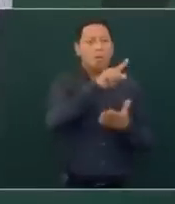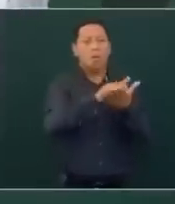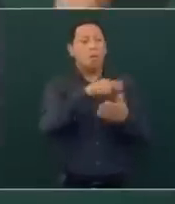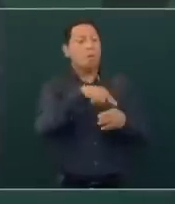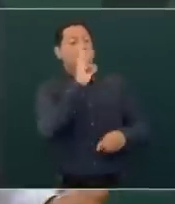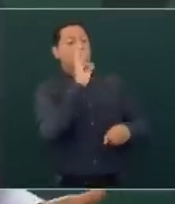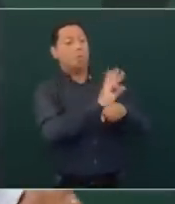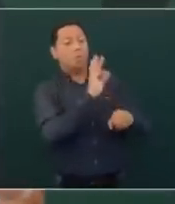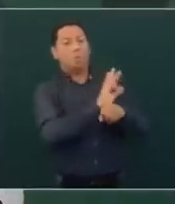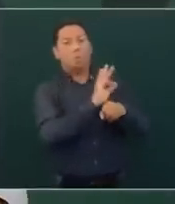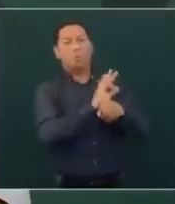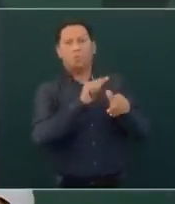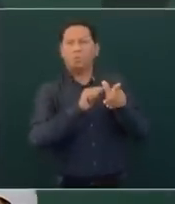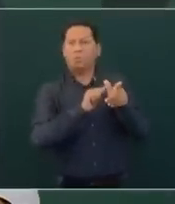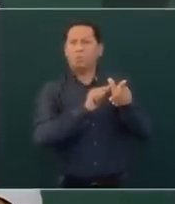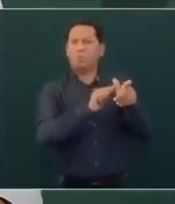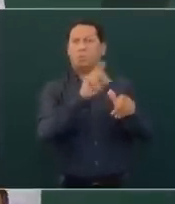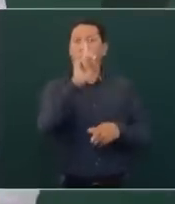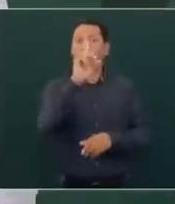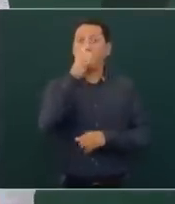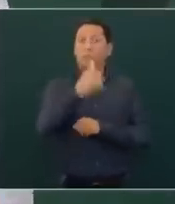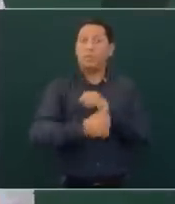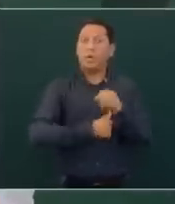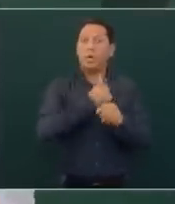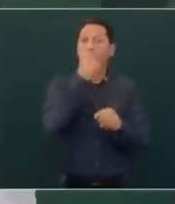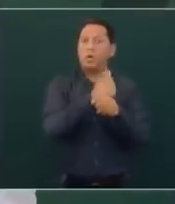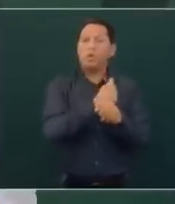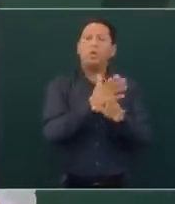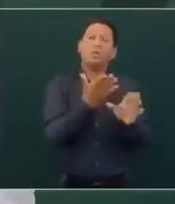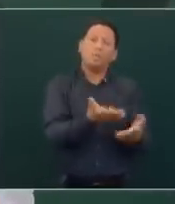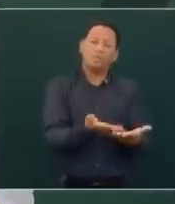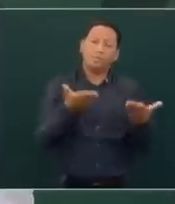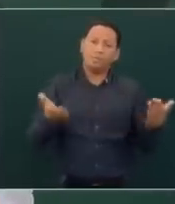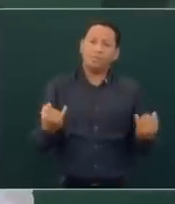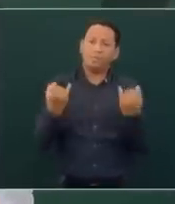Y en el caso del Poder Judicial, pues lo mismo,